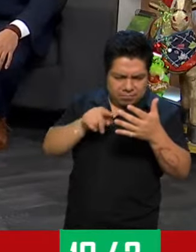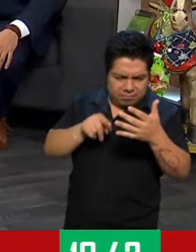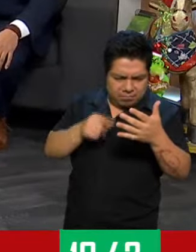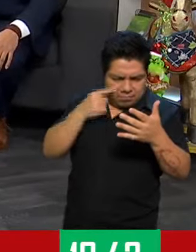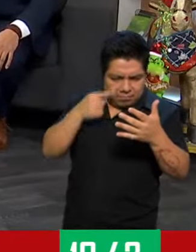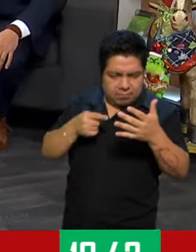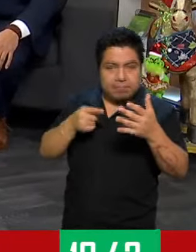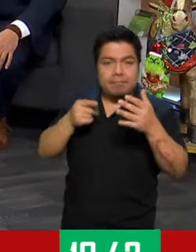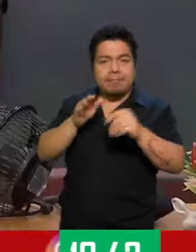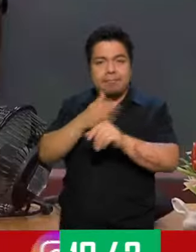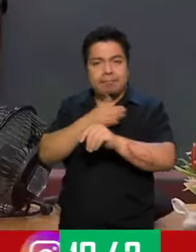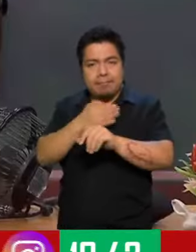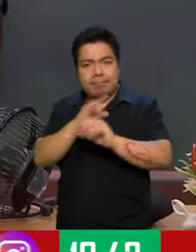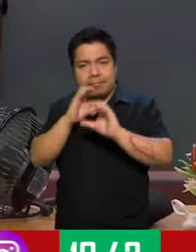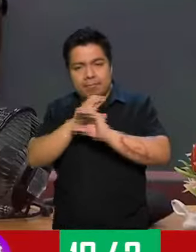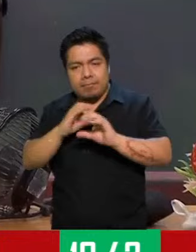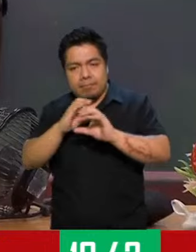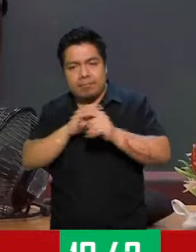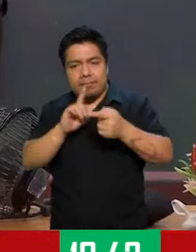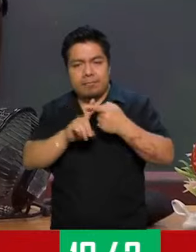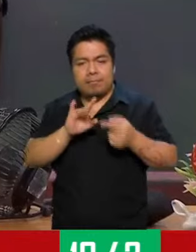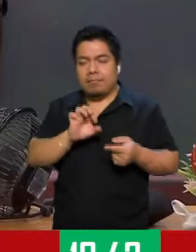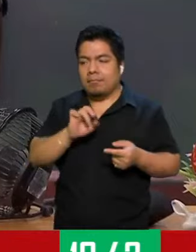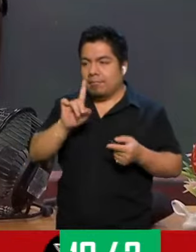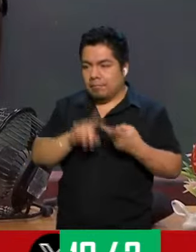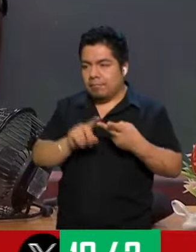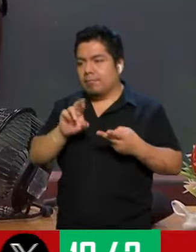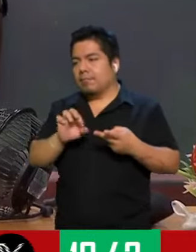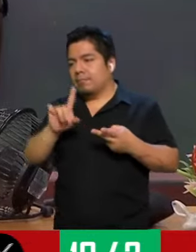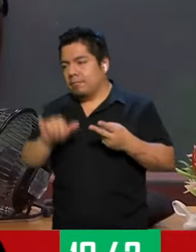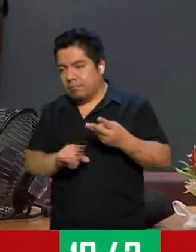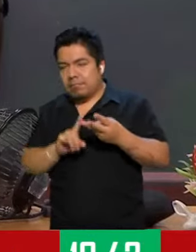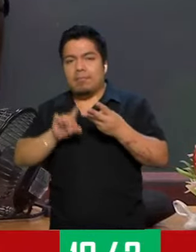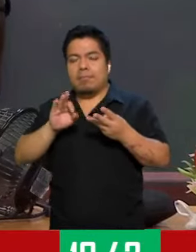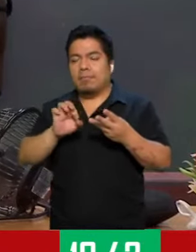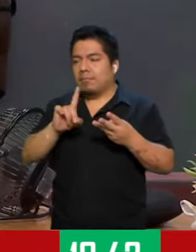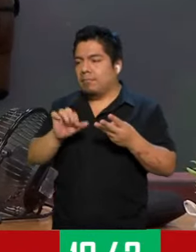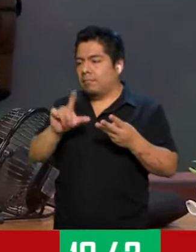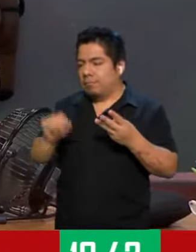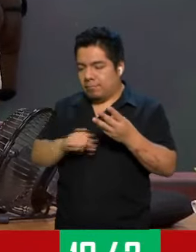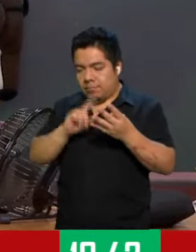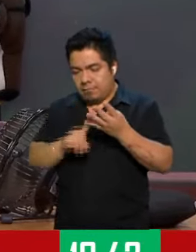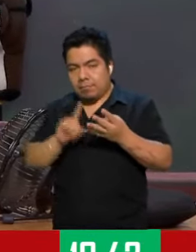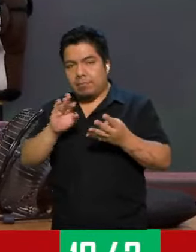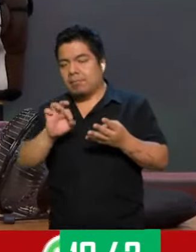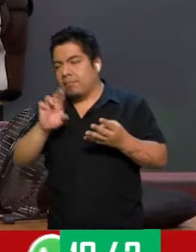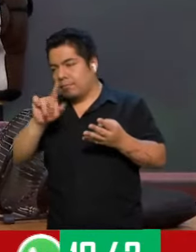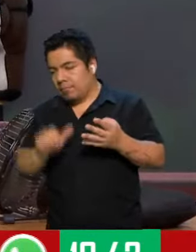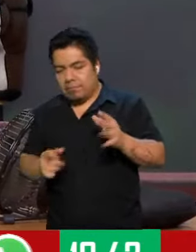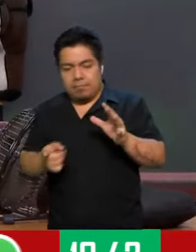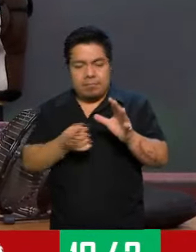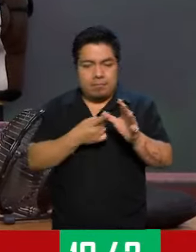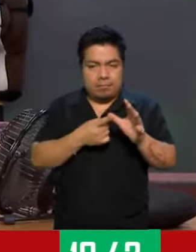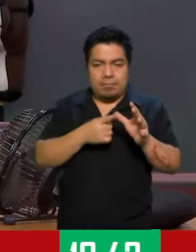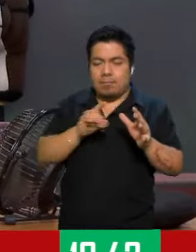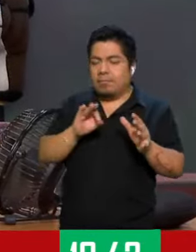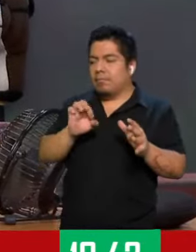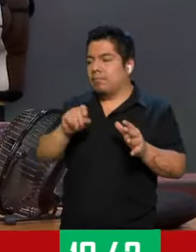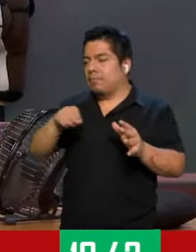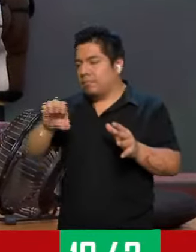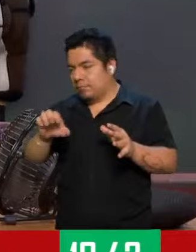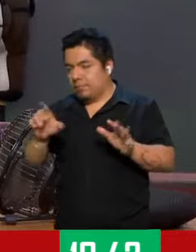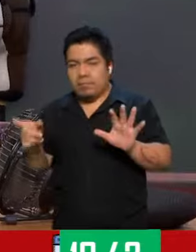de conciertos. Concierto de Interpol, el de Rosalía, Fabulosos Cadillacs, el grupo Frontera, el del grupo